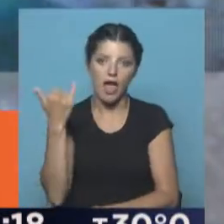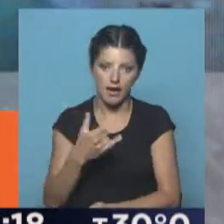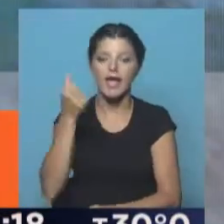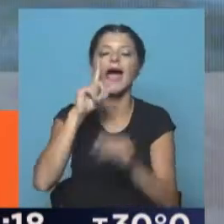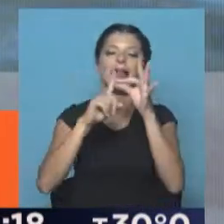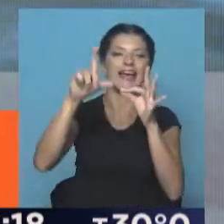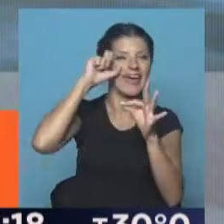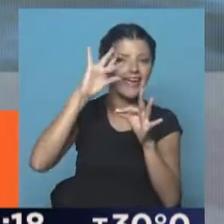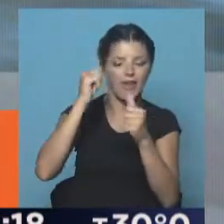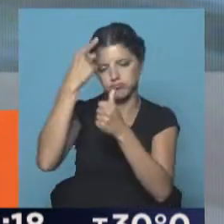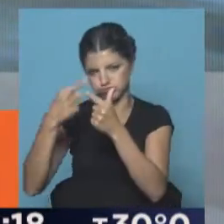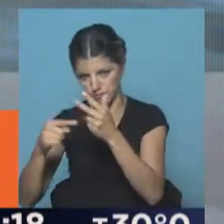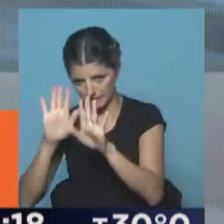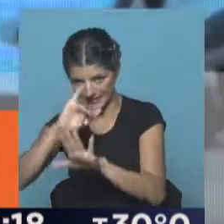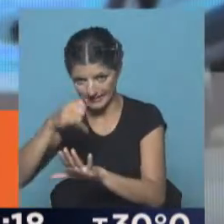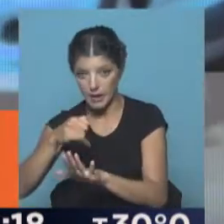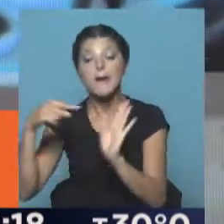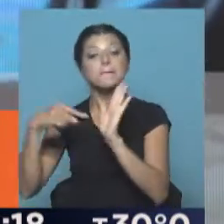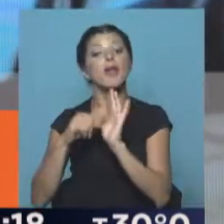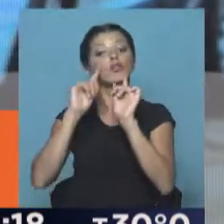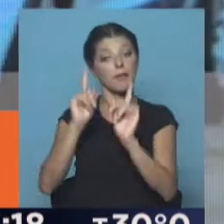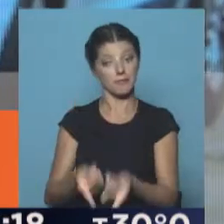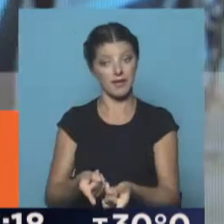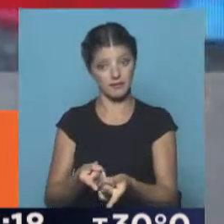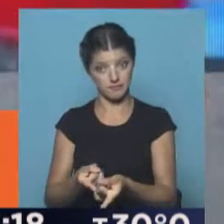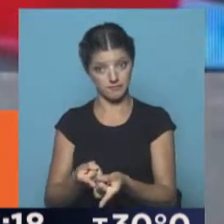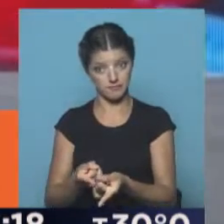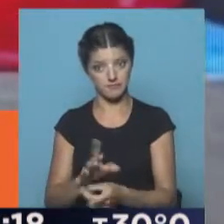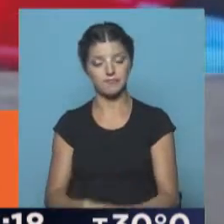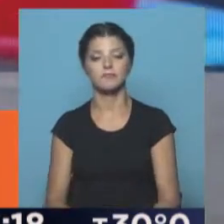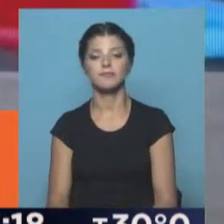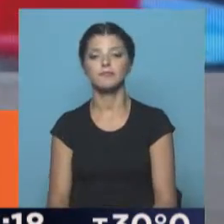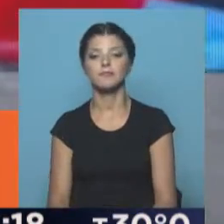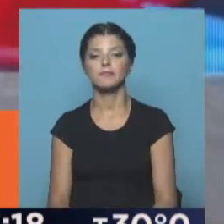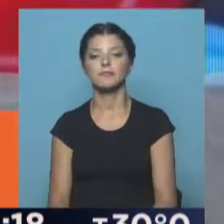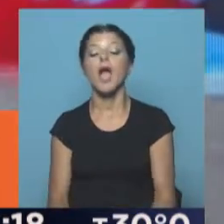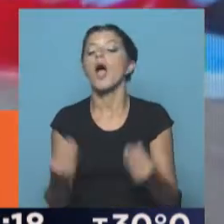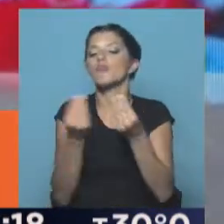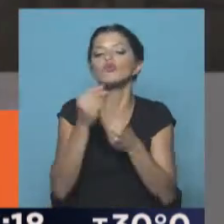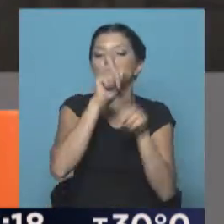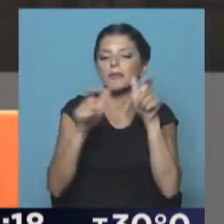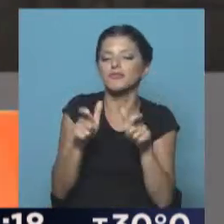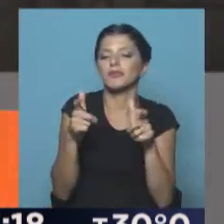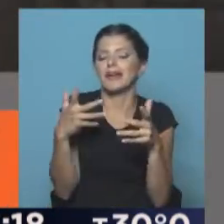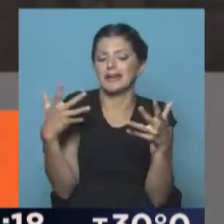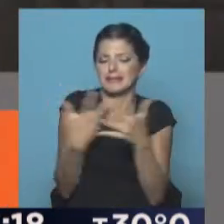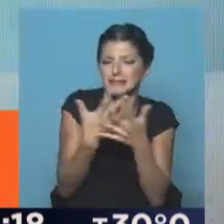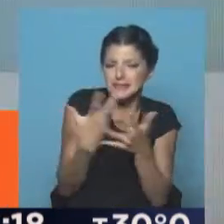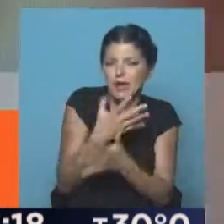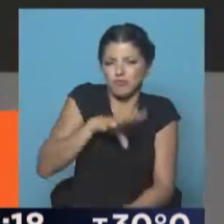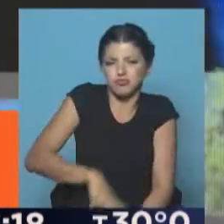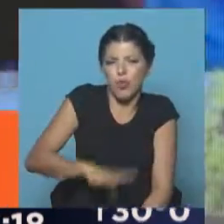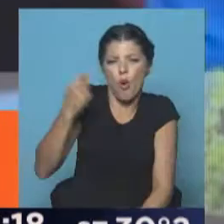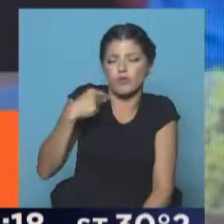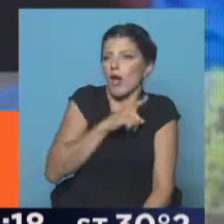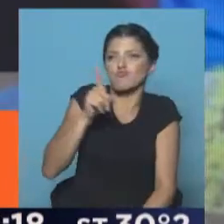etc. Ahora, ¿hay también una islamización de la radicalidad? Sí. Es decir, gente que está frustrada, enojada contra el mundo,